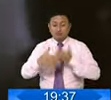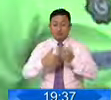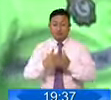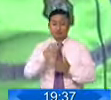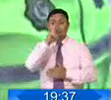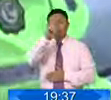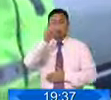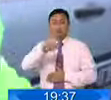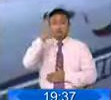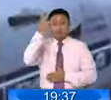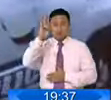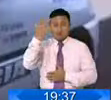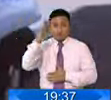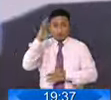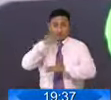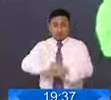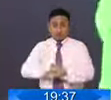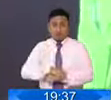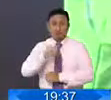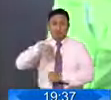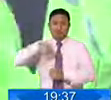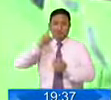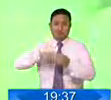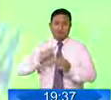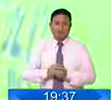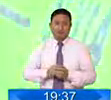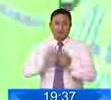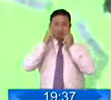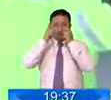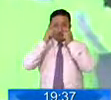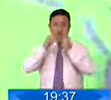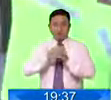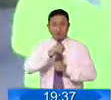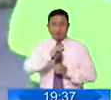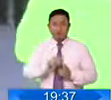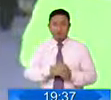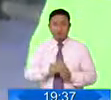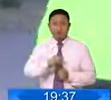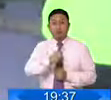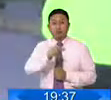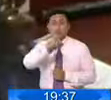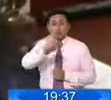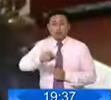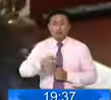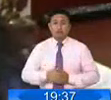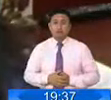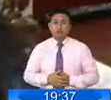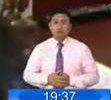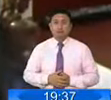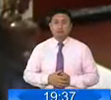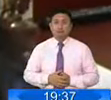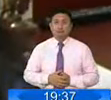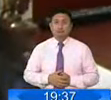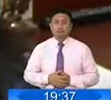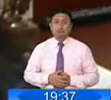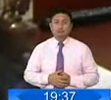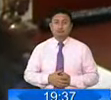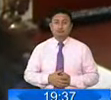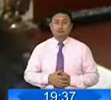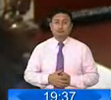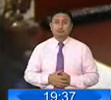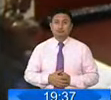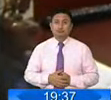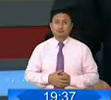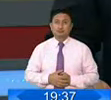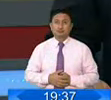en el 2017 en Quito. La fiscalía reconoció la existencia de otras víctimas. Informó Adriana